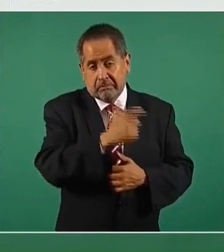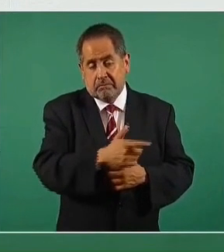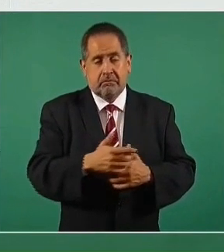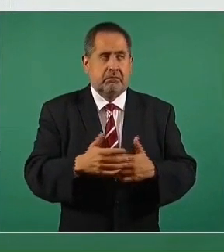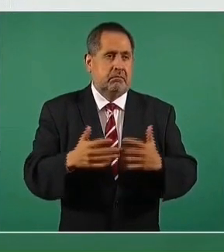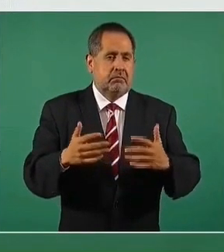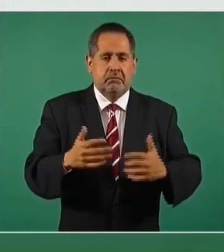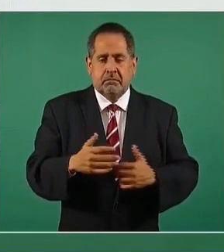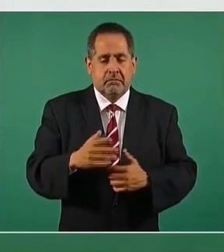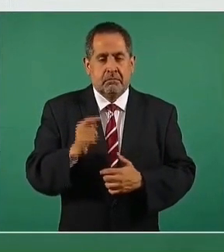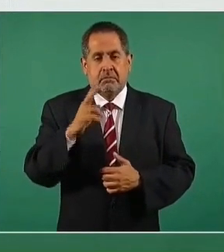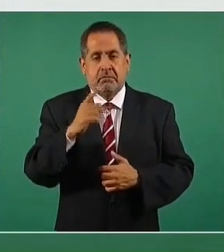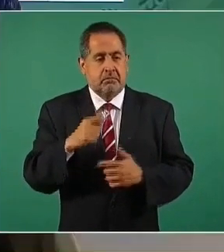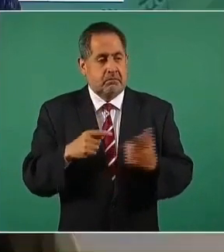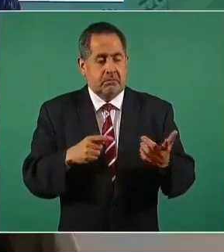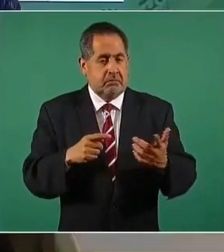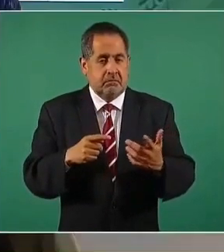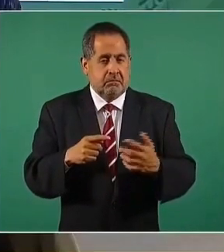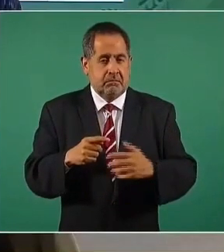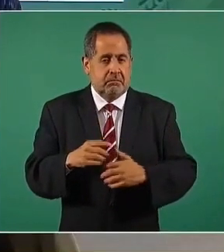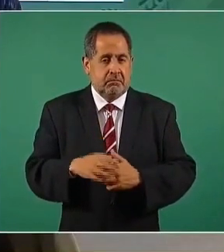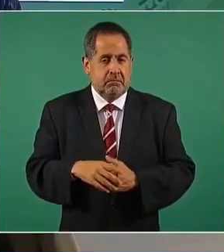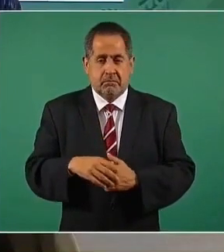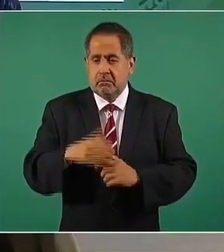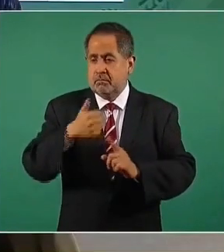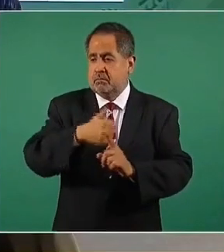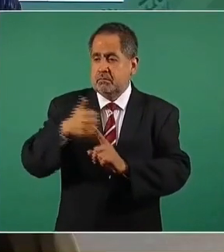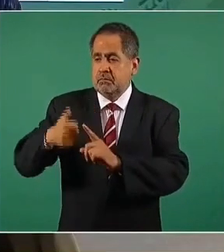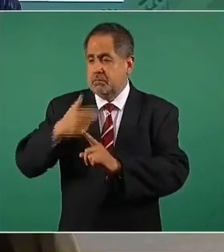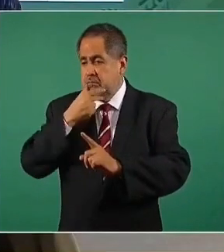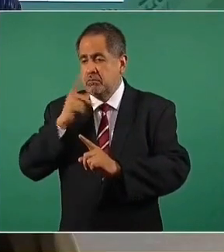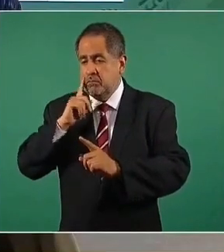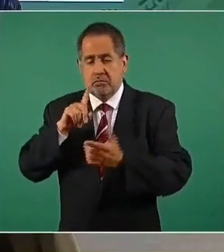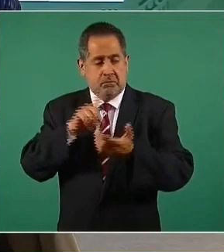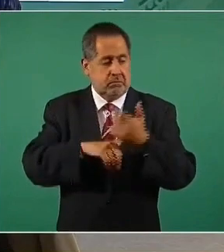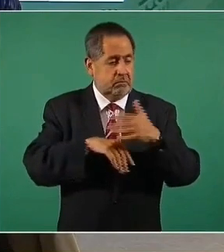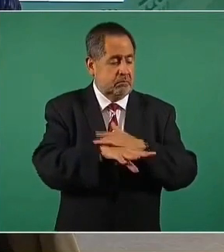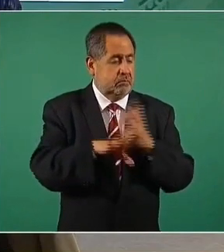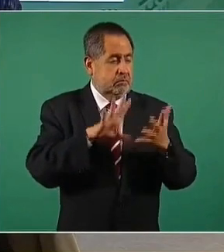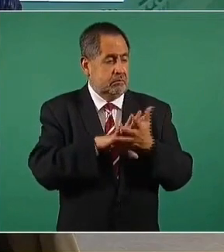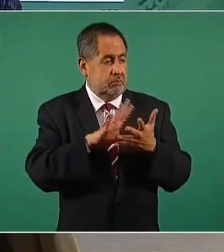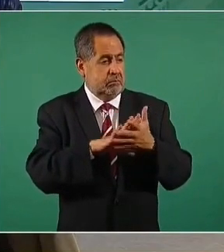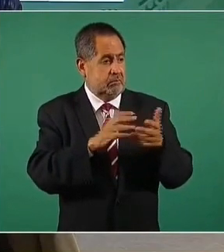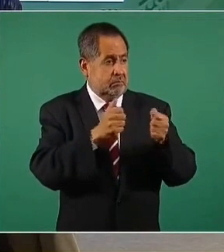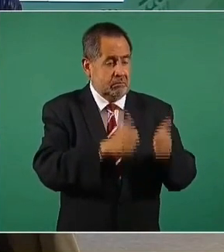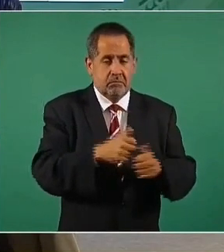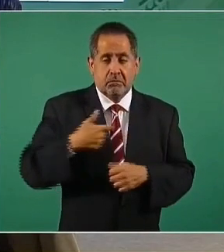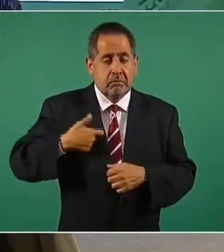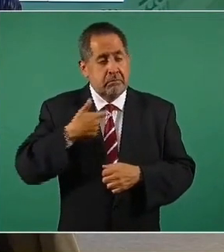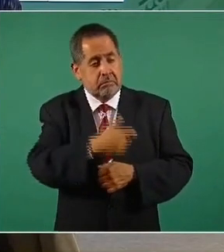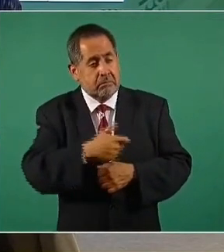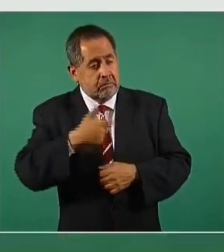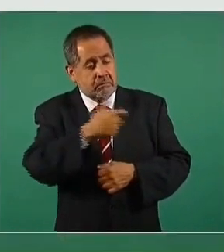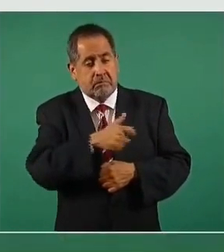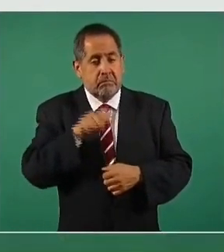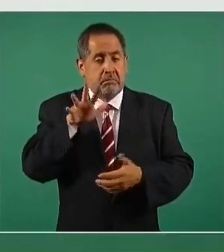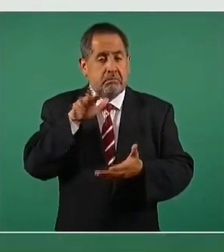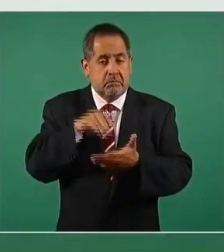por cada compañera, compañero detenido, hasta